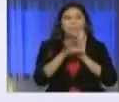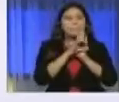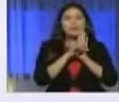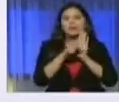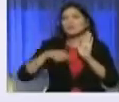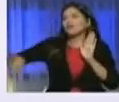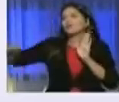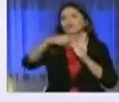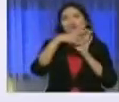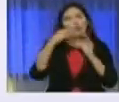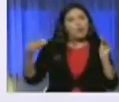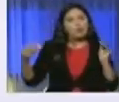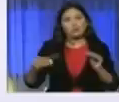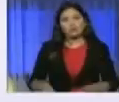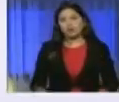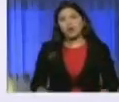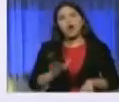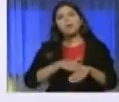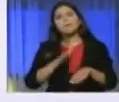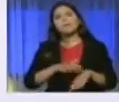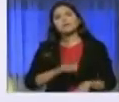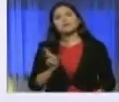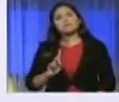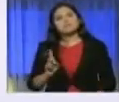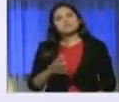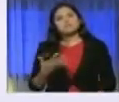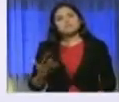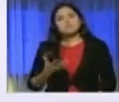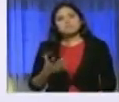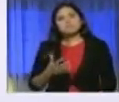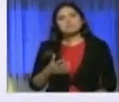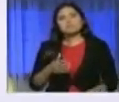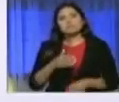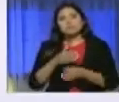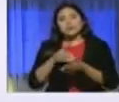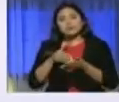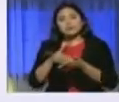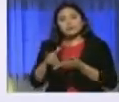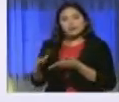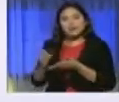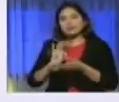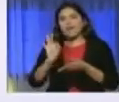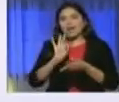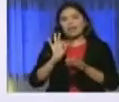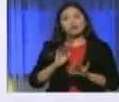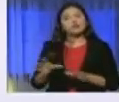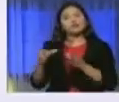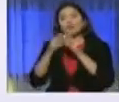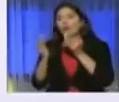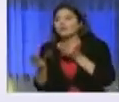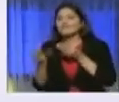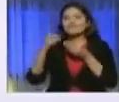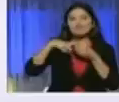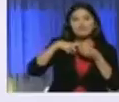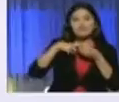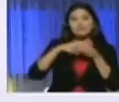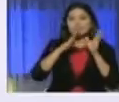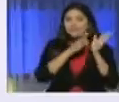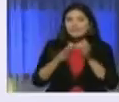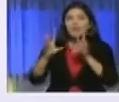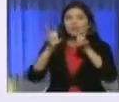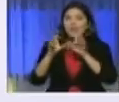productos. Porque no se vaya rezagando ningún producto y servicio. Todo esté